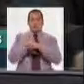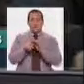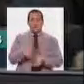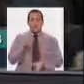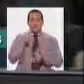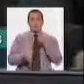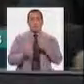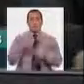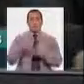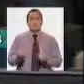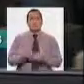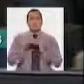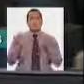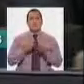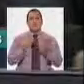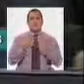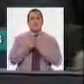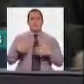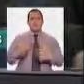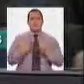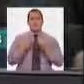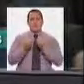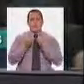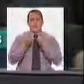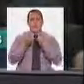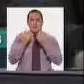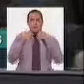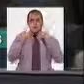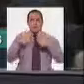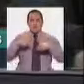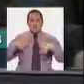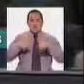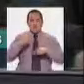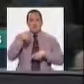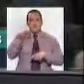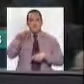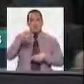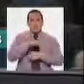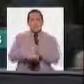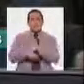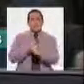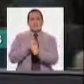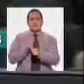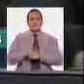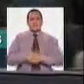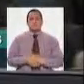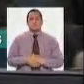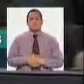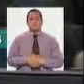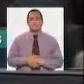de este caso. Entonces, ¿cuál ha sido la intención de revelar estos audios y quién creen ustedes que está detrás de esto?